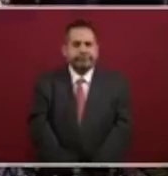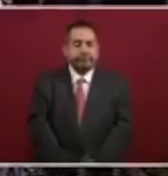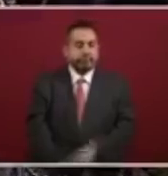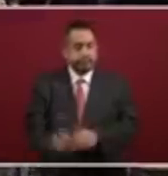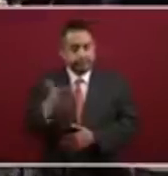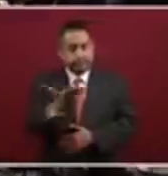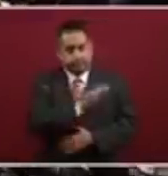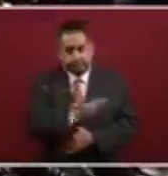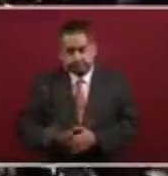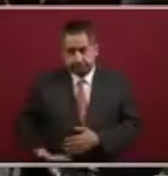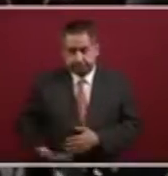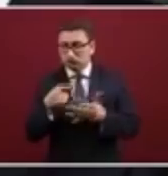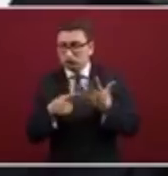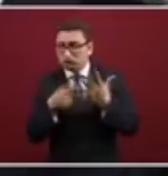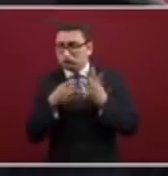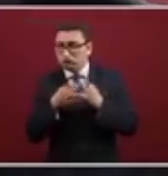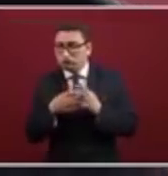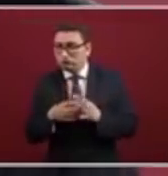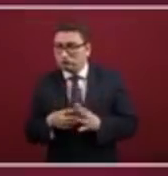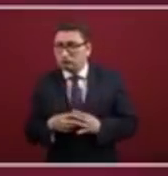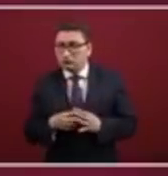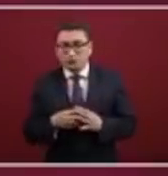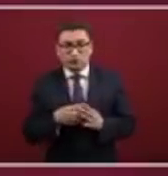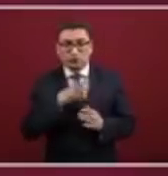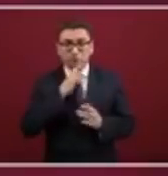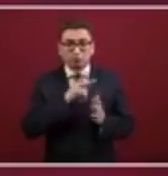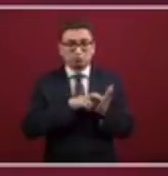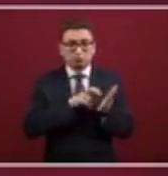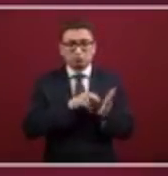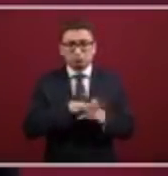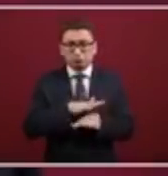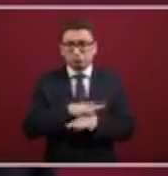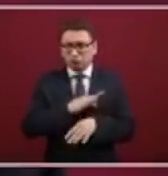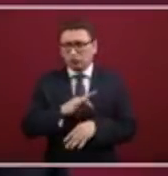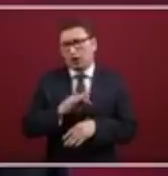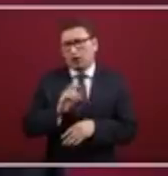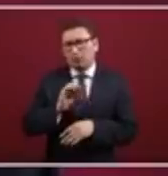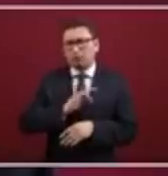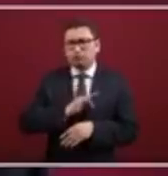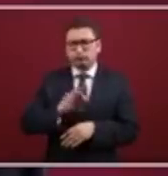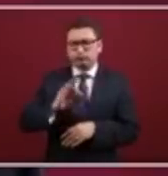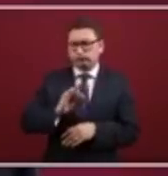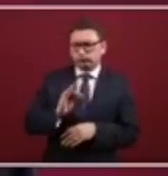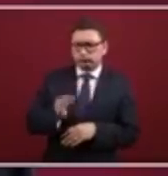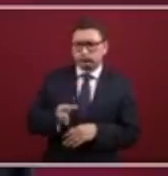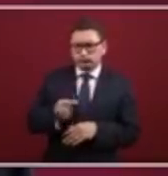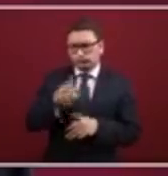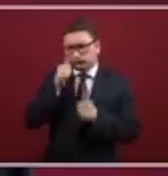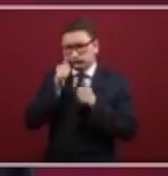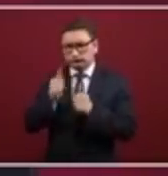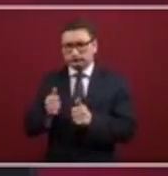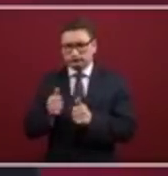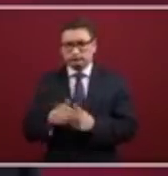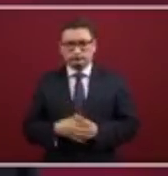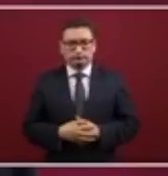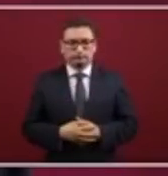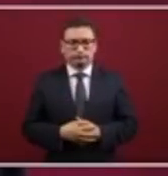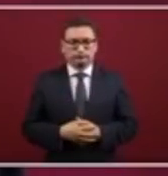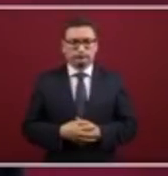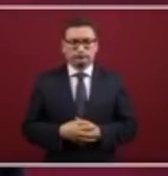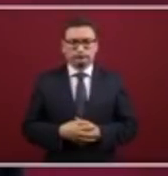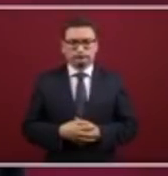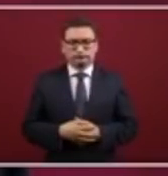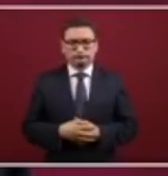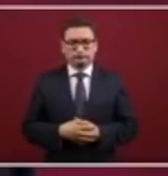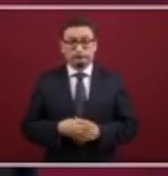signifique mejorar la educación tiene que ser tomado en cuenta respecto a la lista de comunicadores